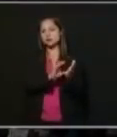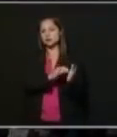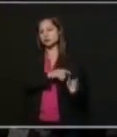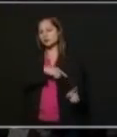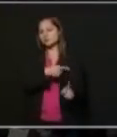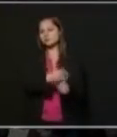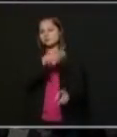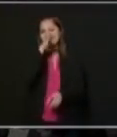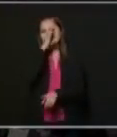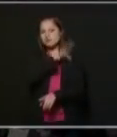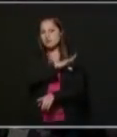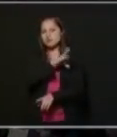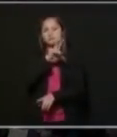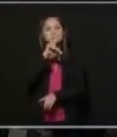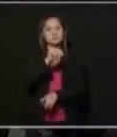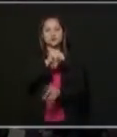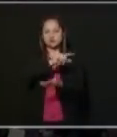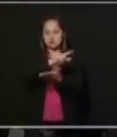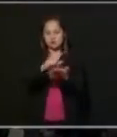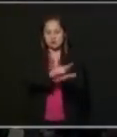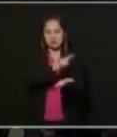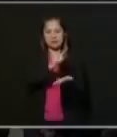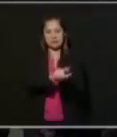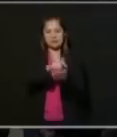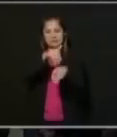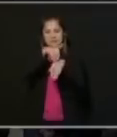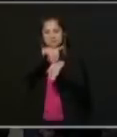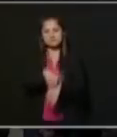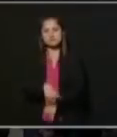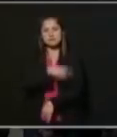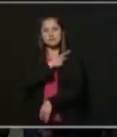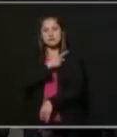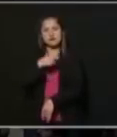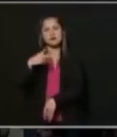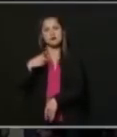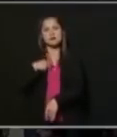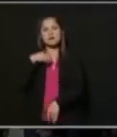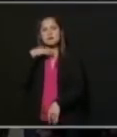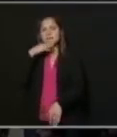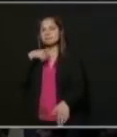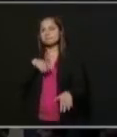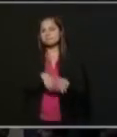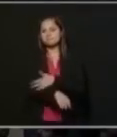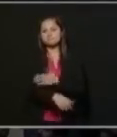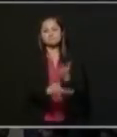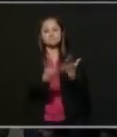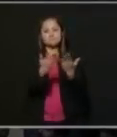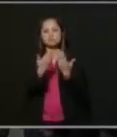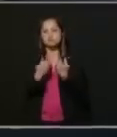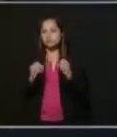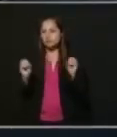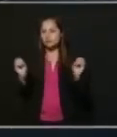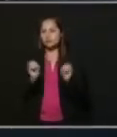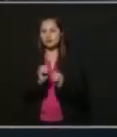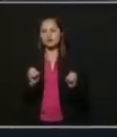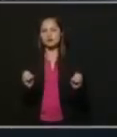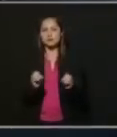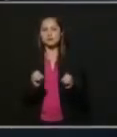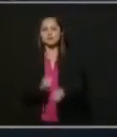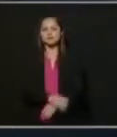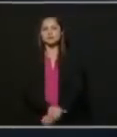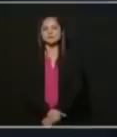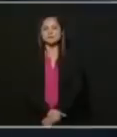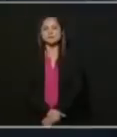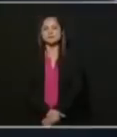leyes. No habrá impunidad y se van a cancelar,